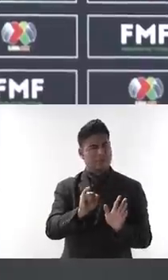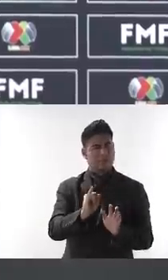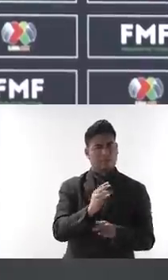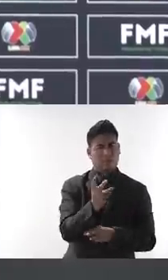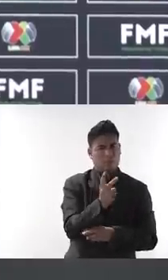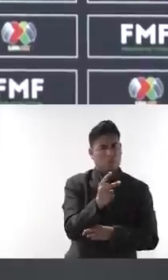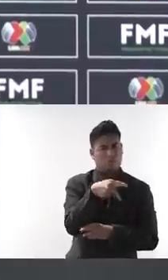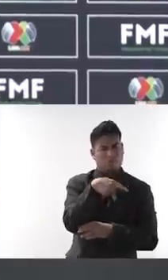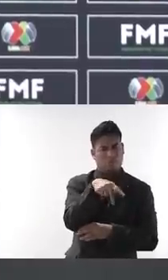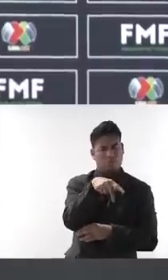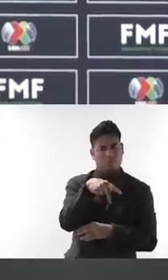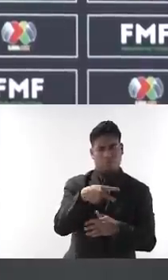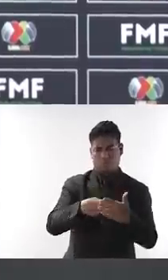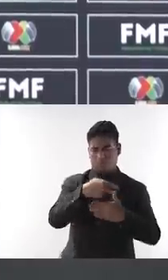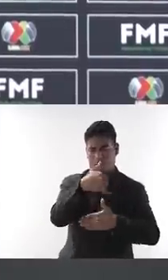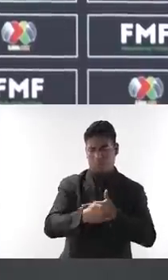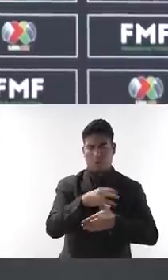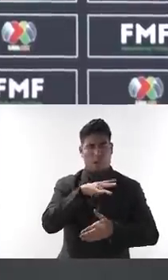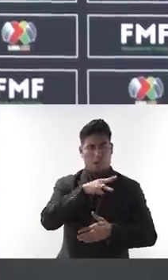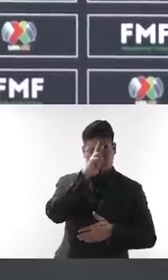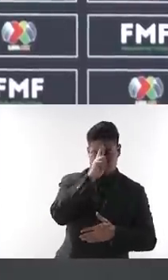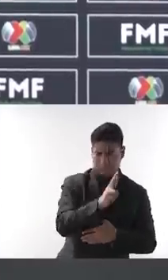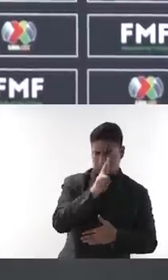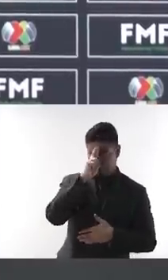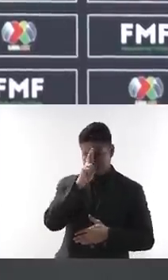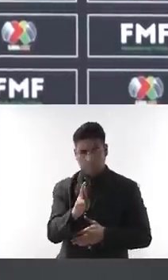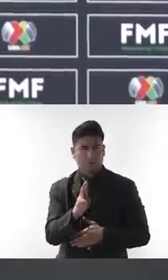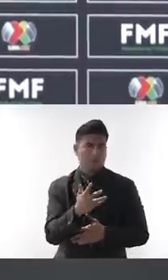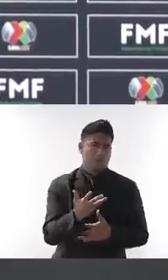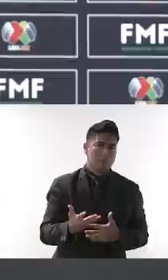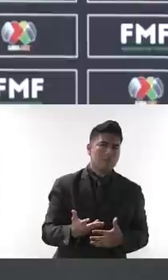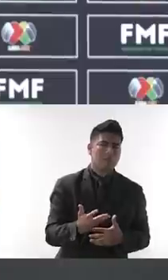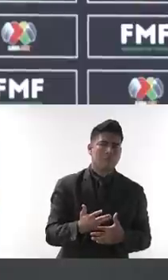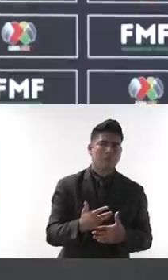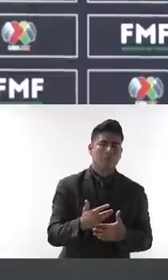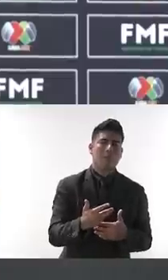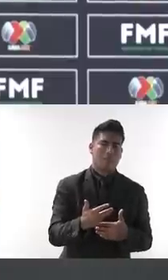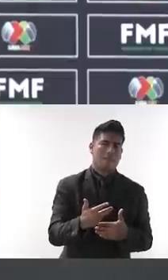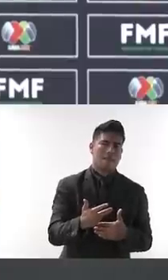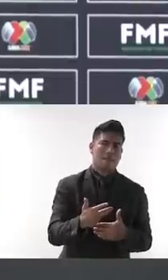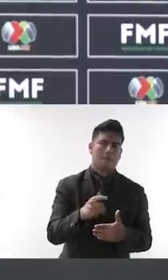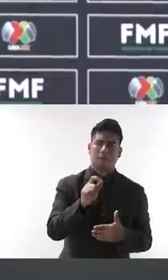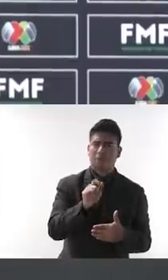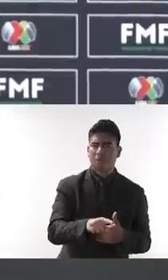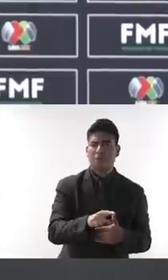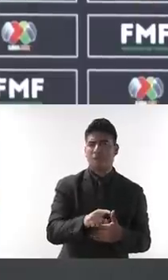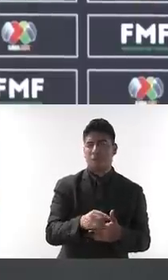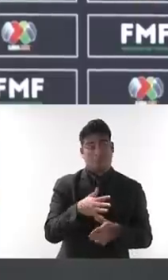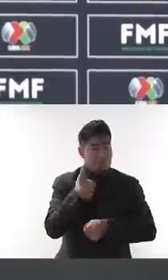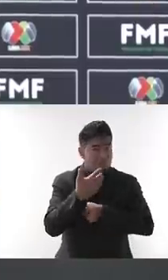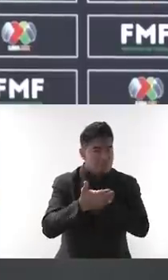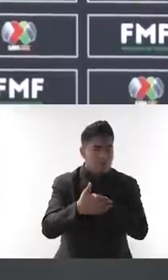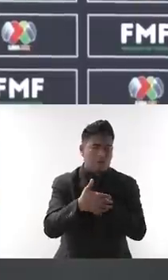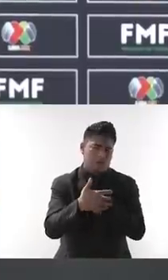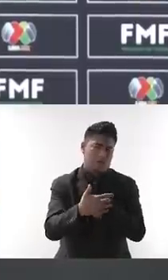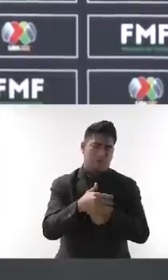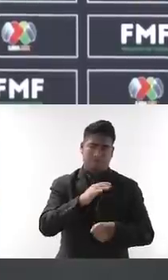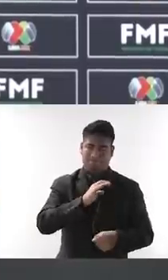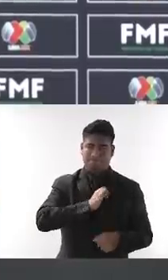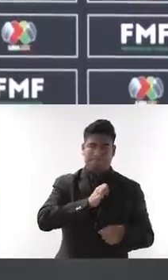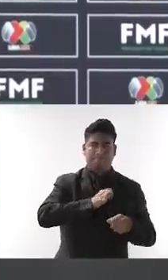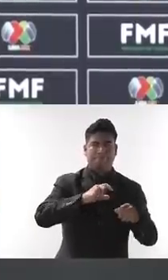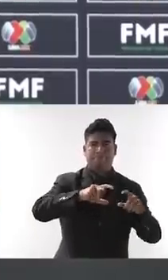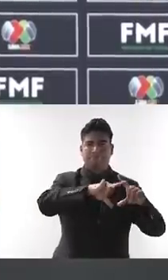a un nivel todavía superior a través de esta persona que gestione las